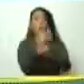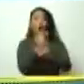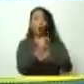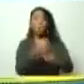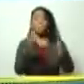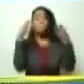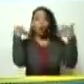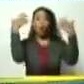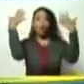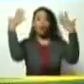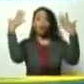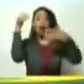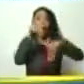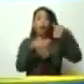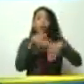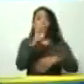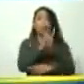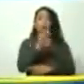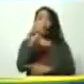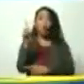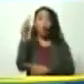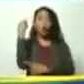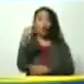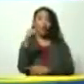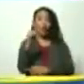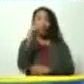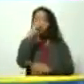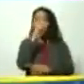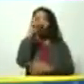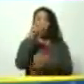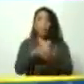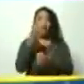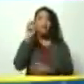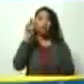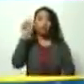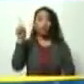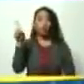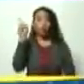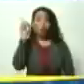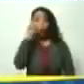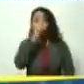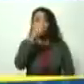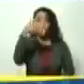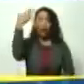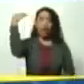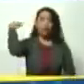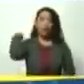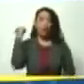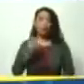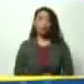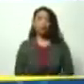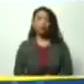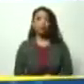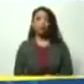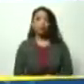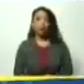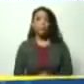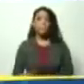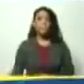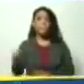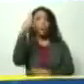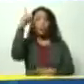las elecciones del 21 de noviembre del año 2021 hace un año fue el primer logro